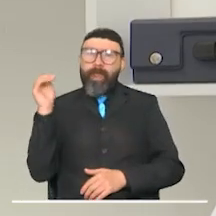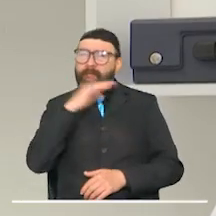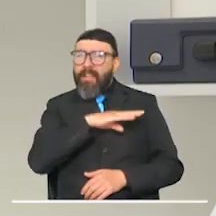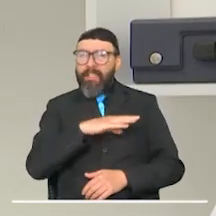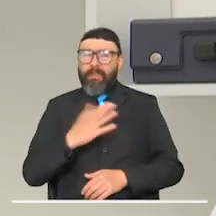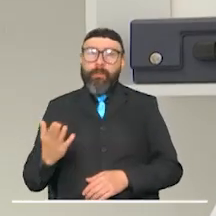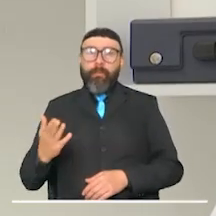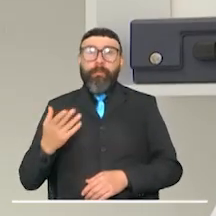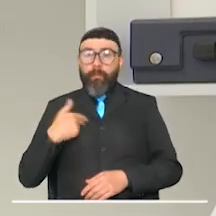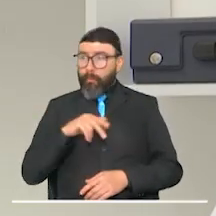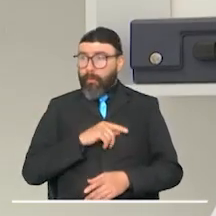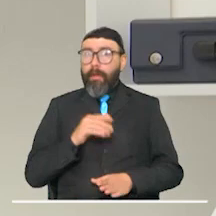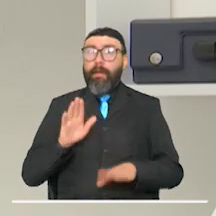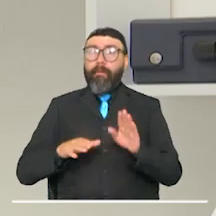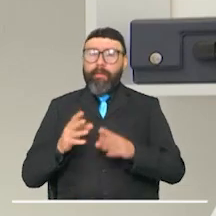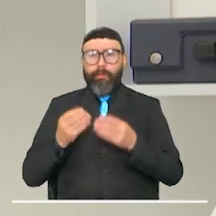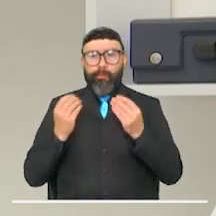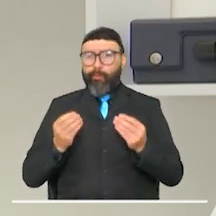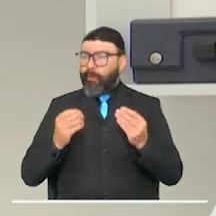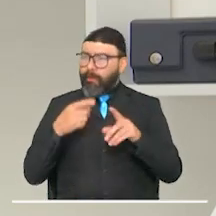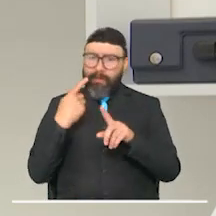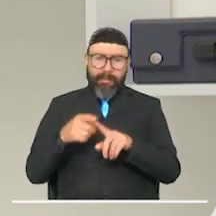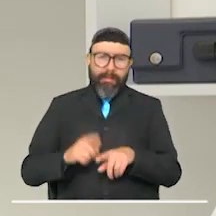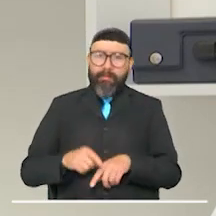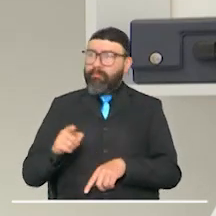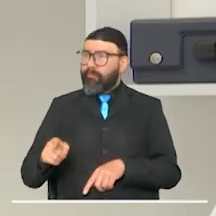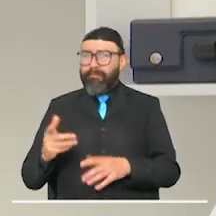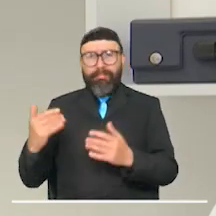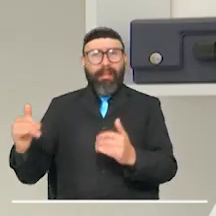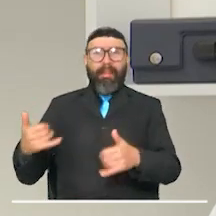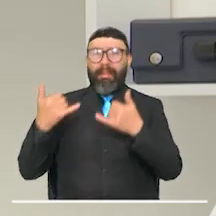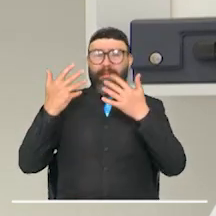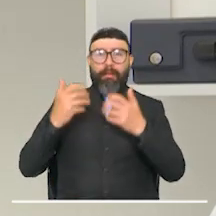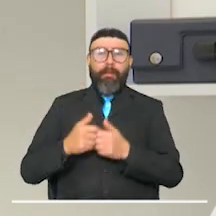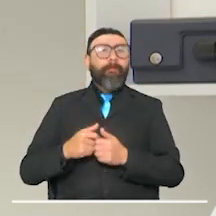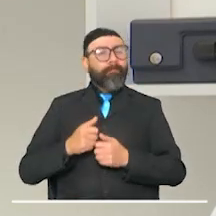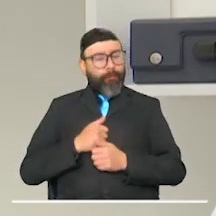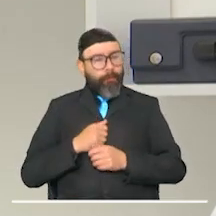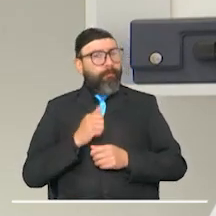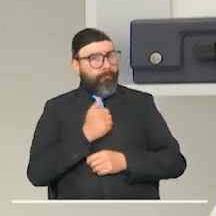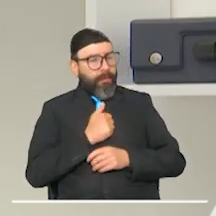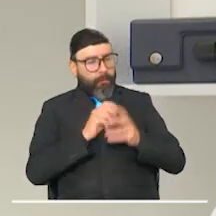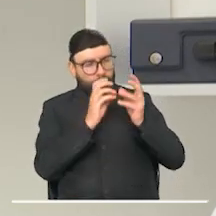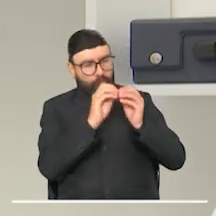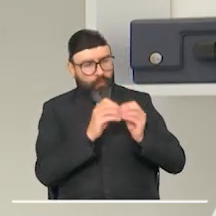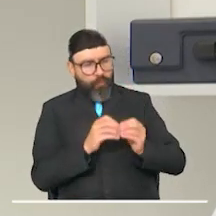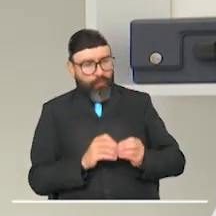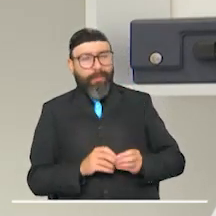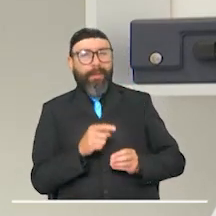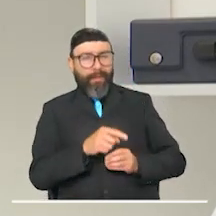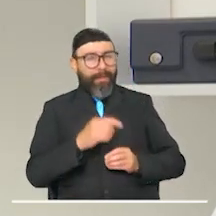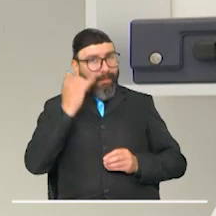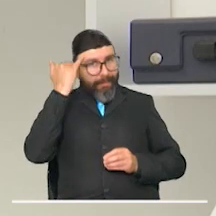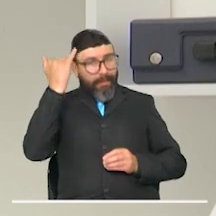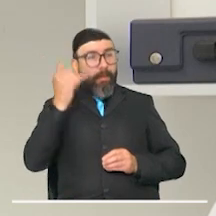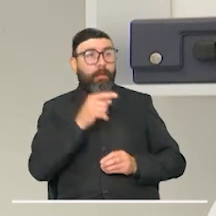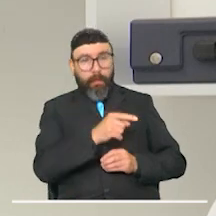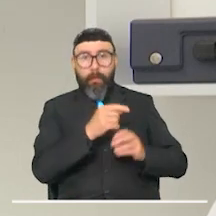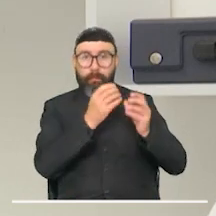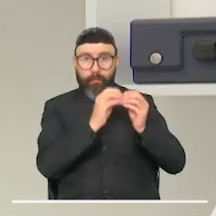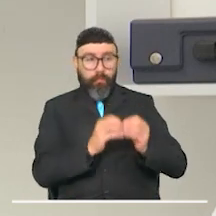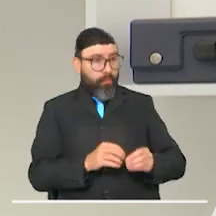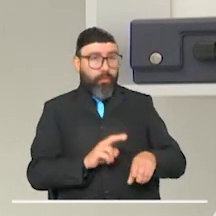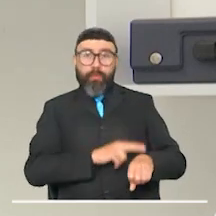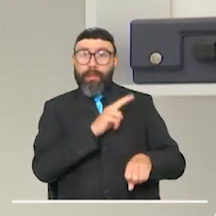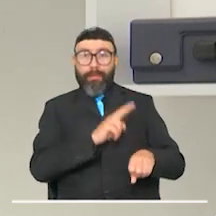que somos Víctimas de muchos productos engañosos eso me lleva a mí a hacer mis propios productos ahí nació productos naturales Doctor Rojas